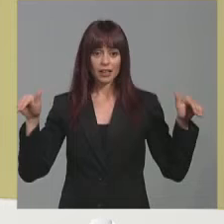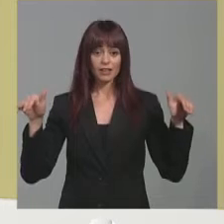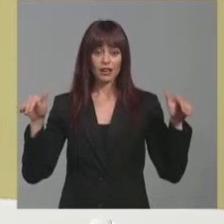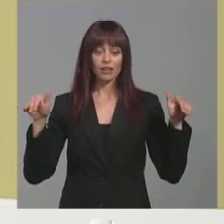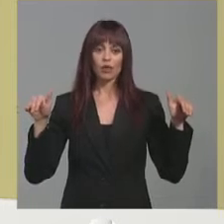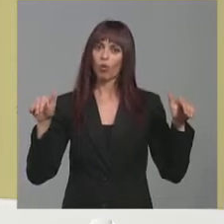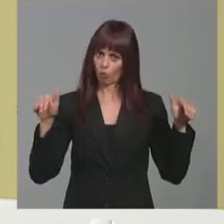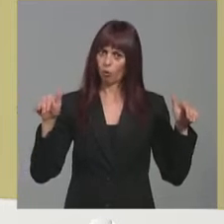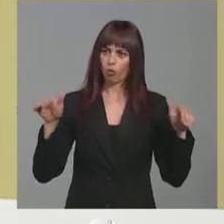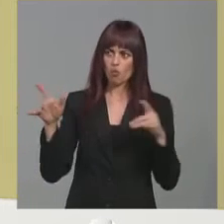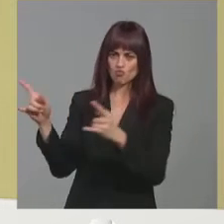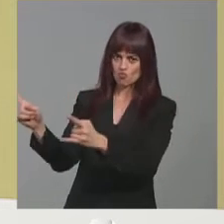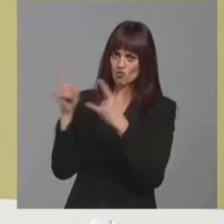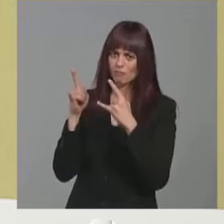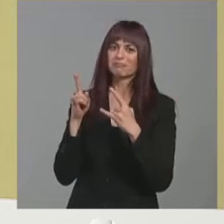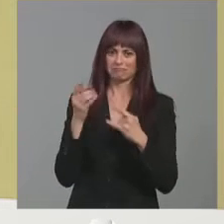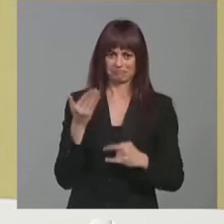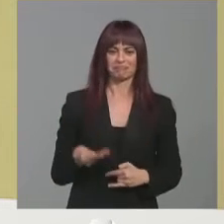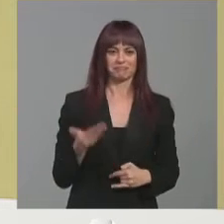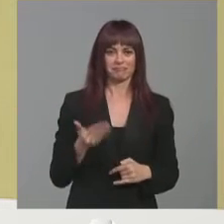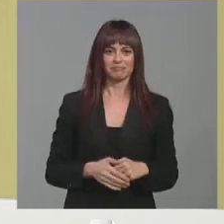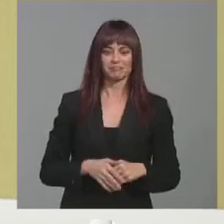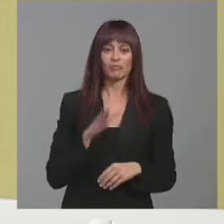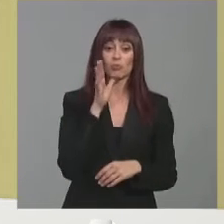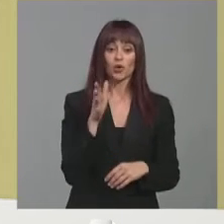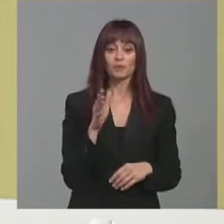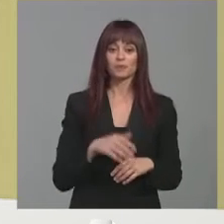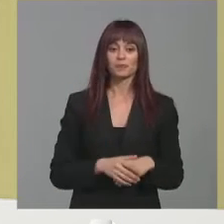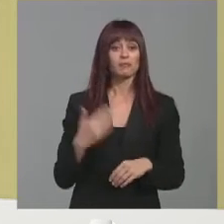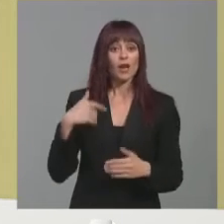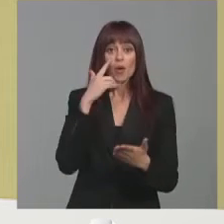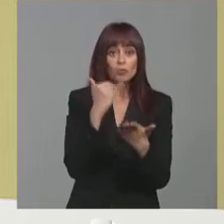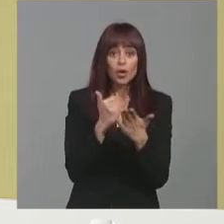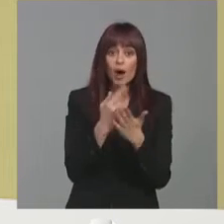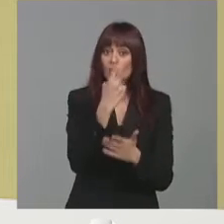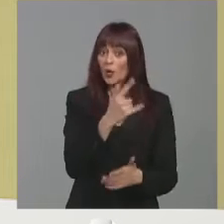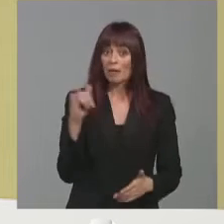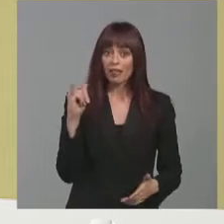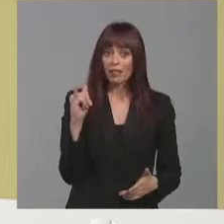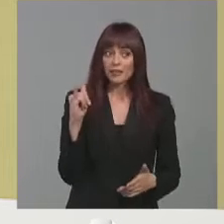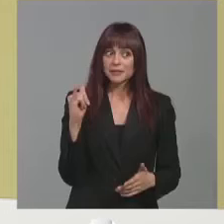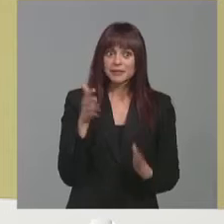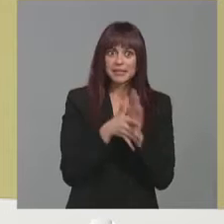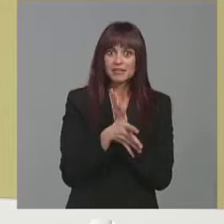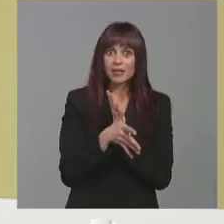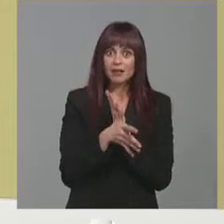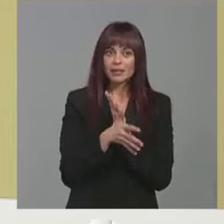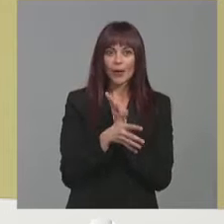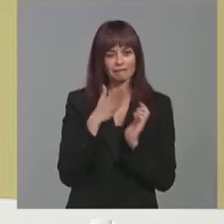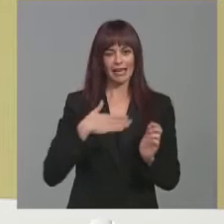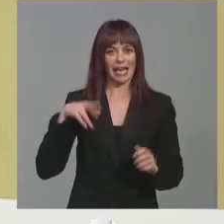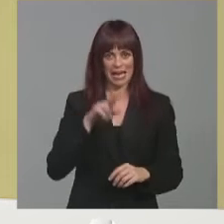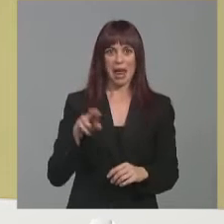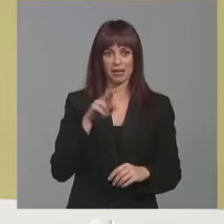suponiendo un atractivo importante porque Bueno una vez que la has probado una vez eh gust